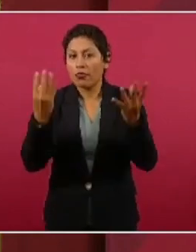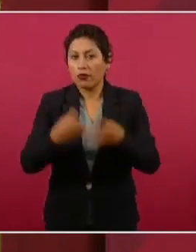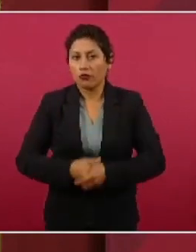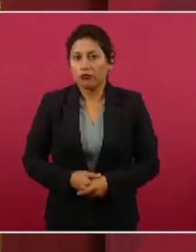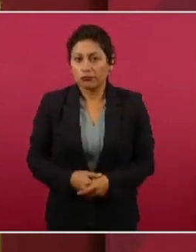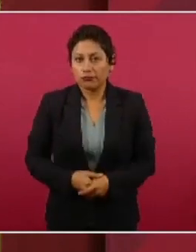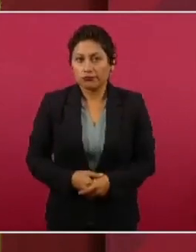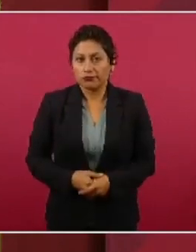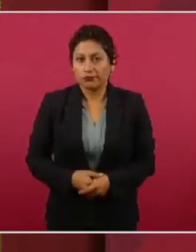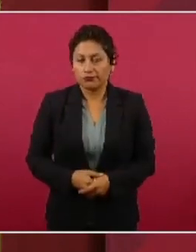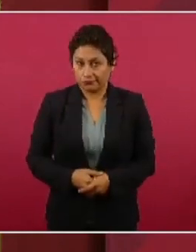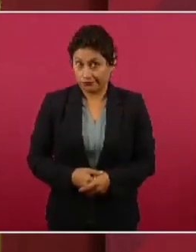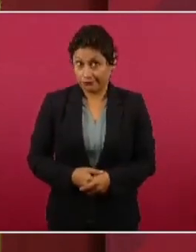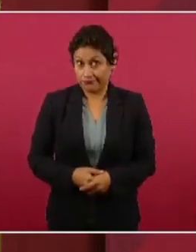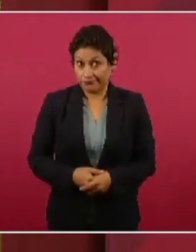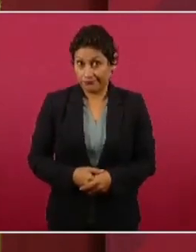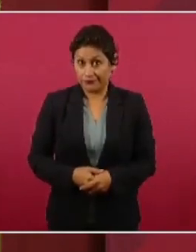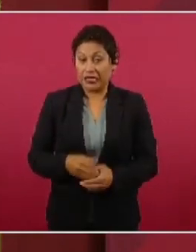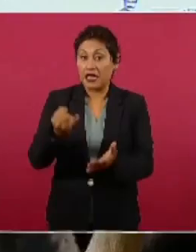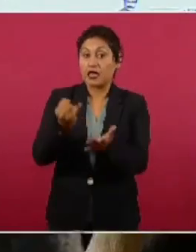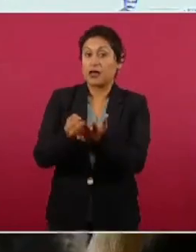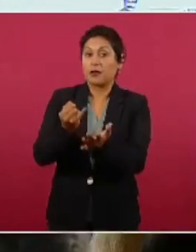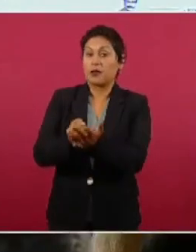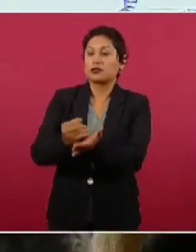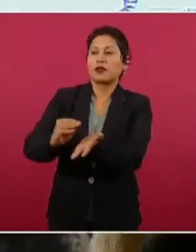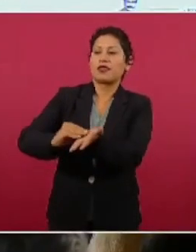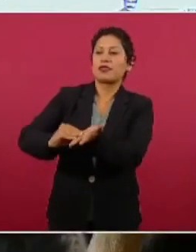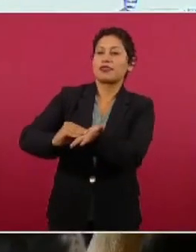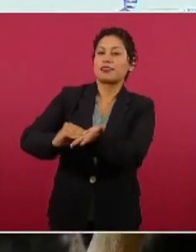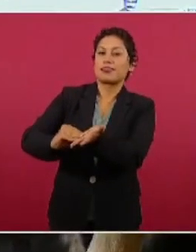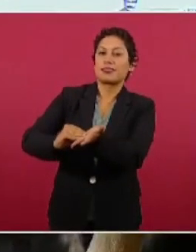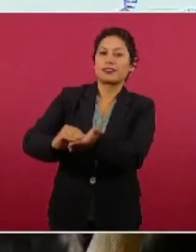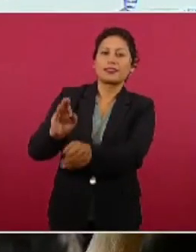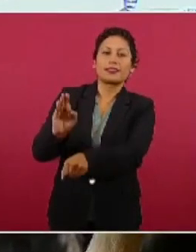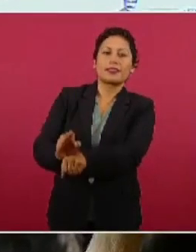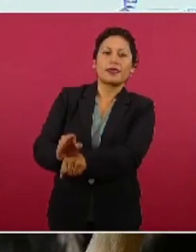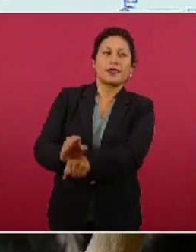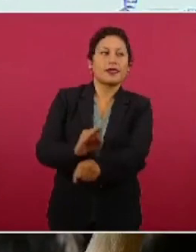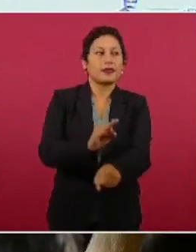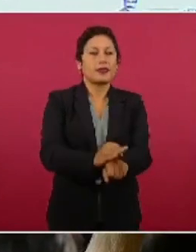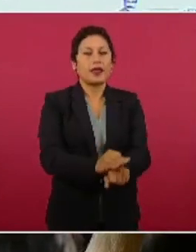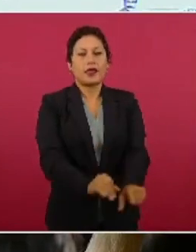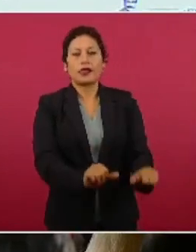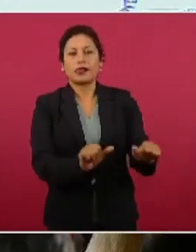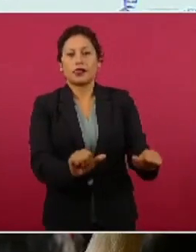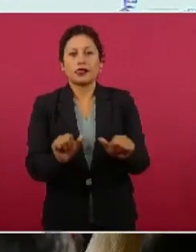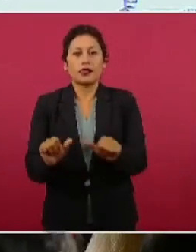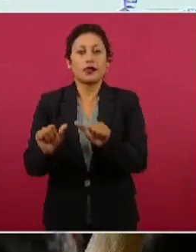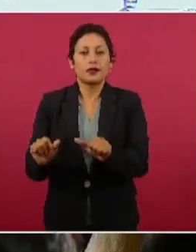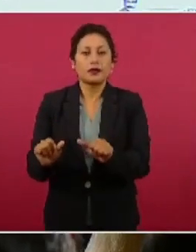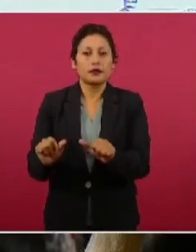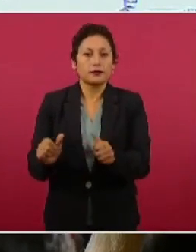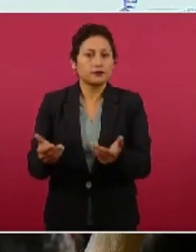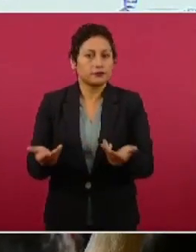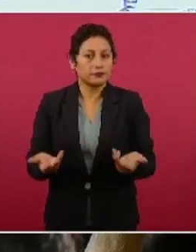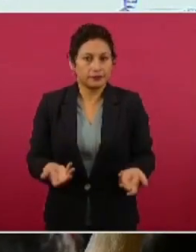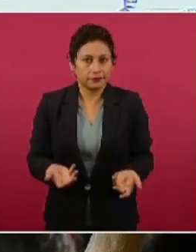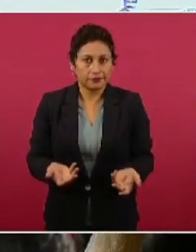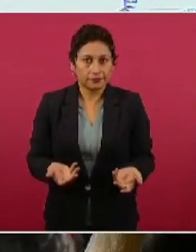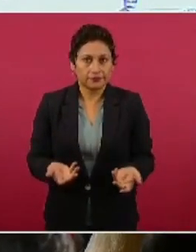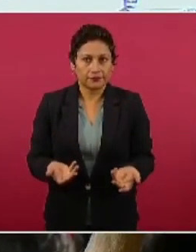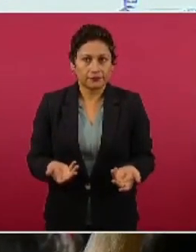Nada más de condonación, porque habían muchos mecanismos